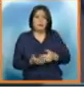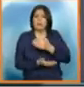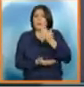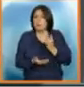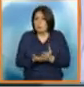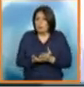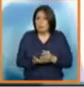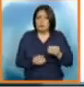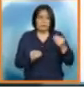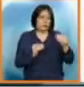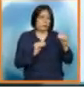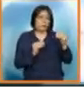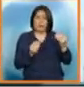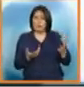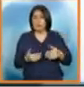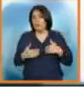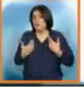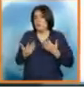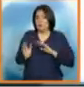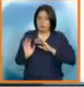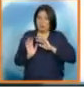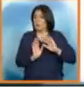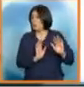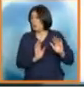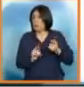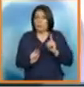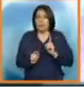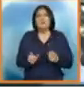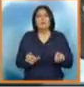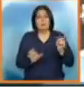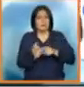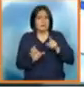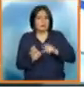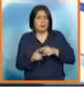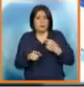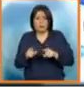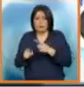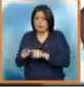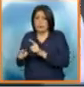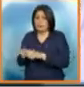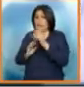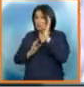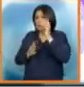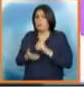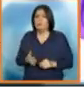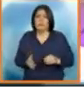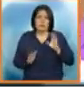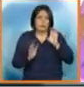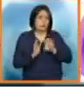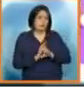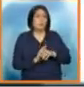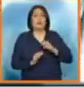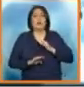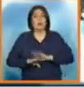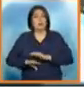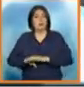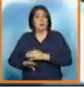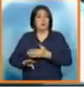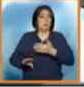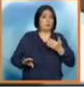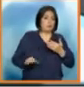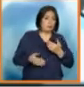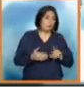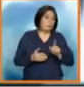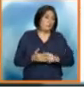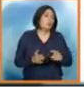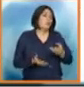los adolescentes, no podemos estar ajeno y tenemos que participar en diferentes campañas. Campañas como lo que viene a ser prevención de enfermedad de transmisión